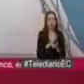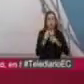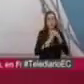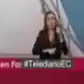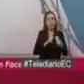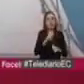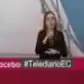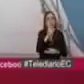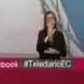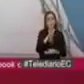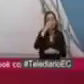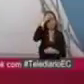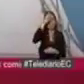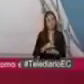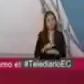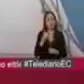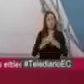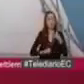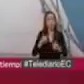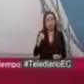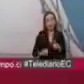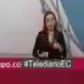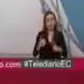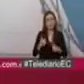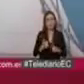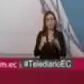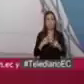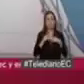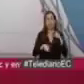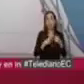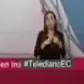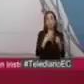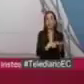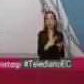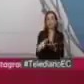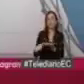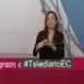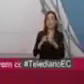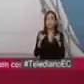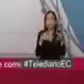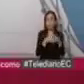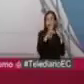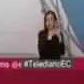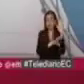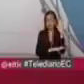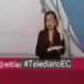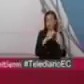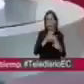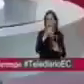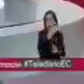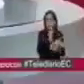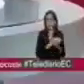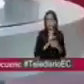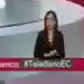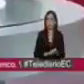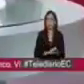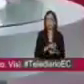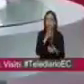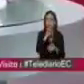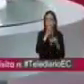posición que ustedes manifestaron y dejaron en claro en la audiencia que se llevó a cabo en la corte constitucional días atrás dos temas fundamentales